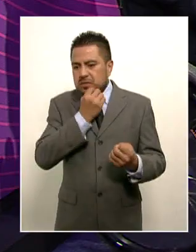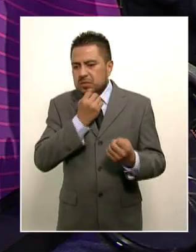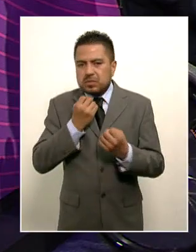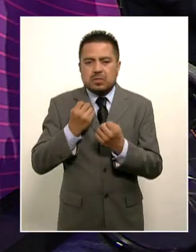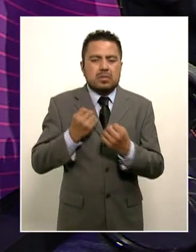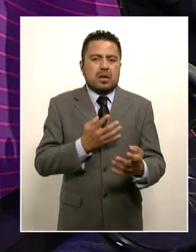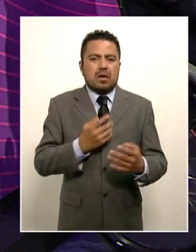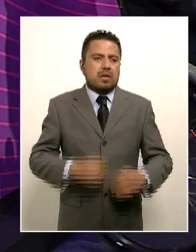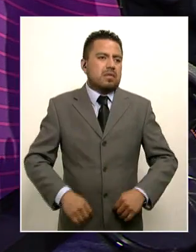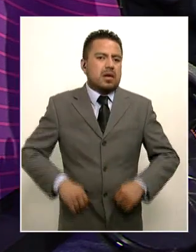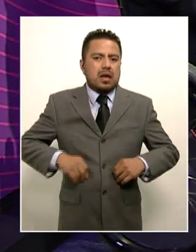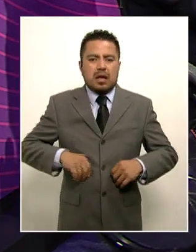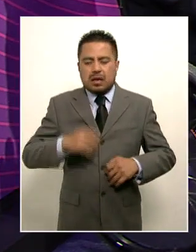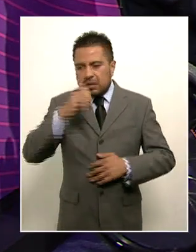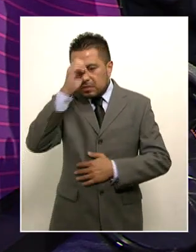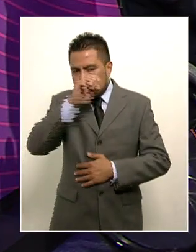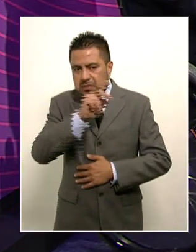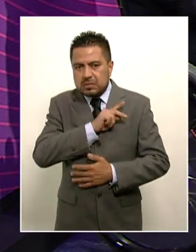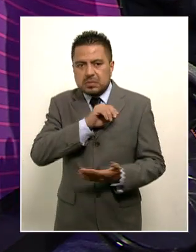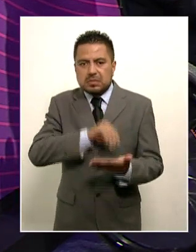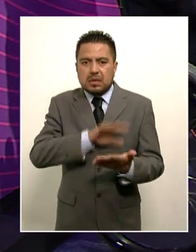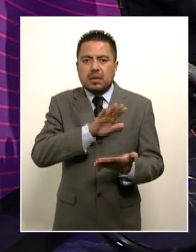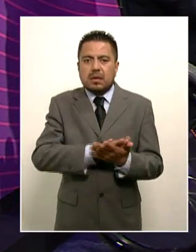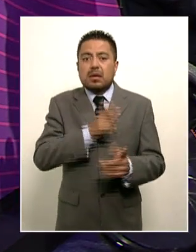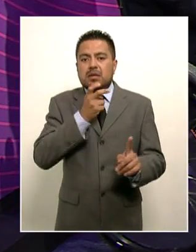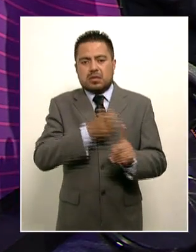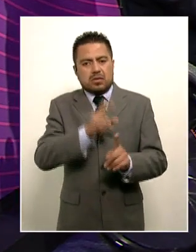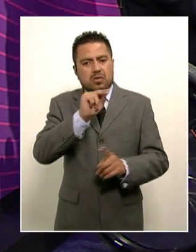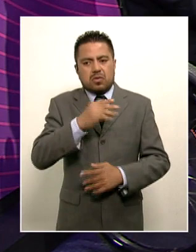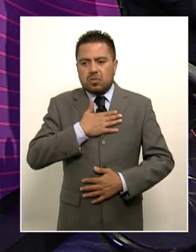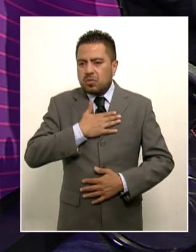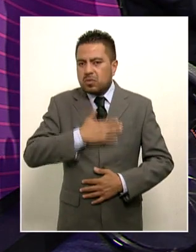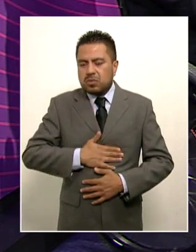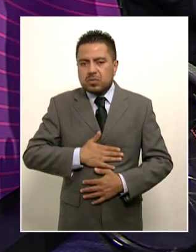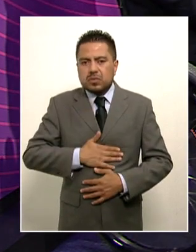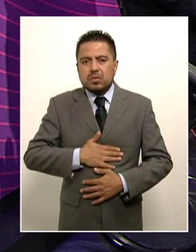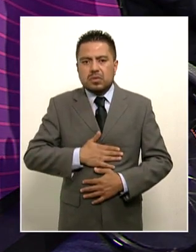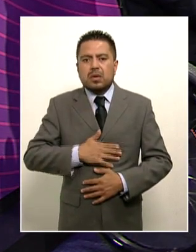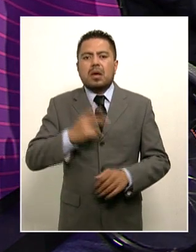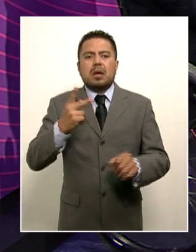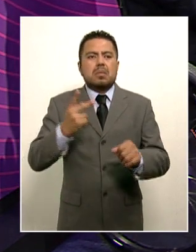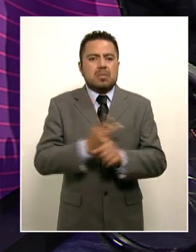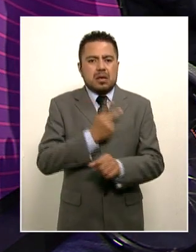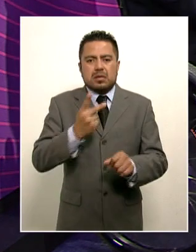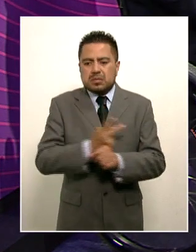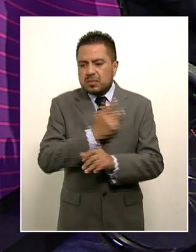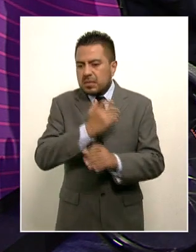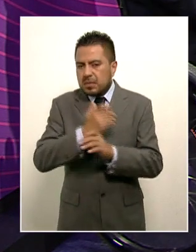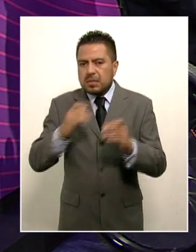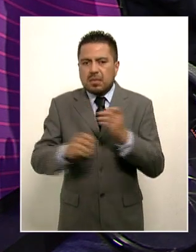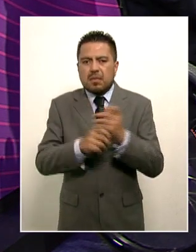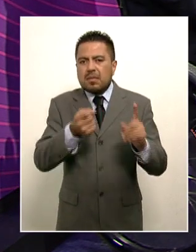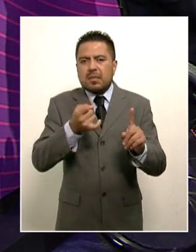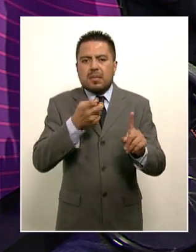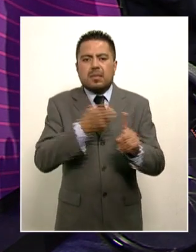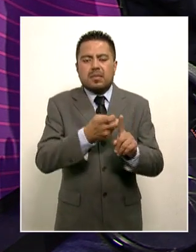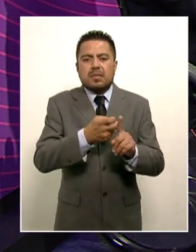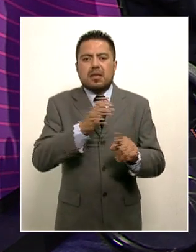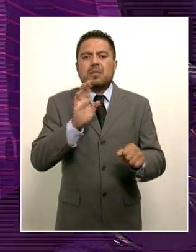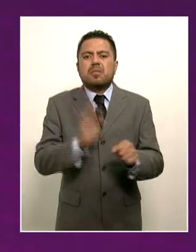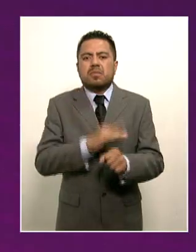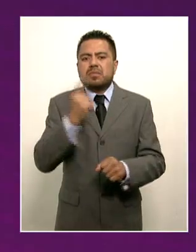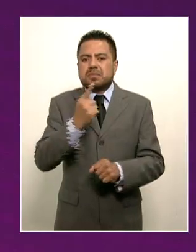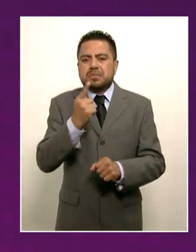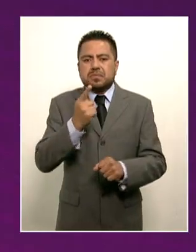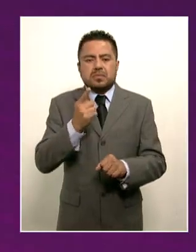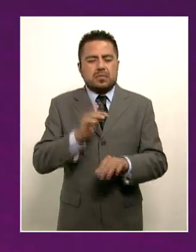haber vivido, pero también esto no es justo que pasen ese tipo de situaciones por